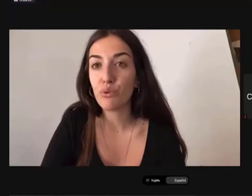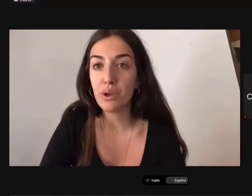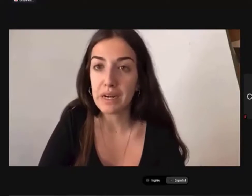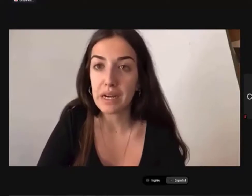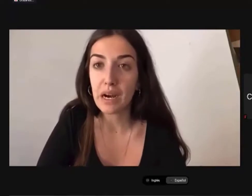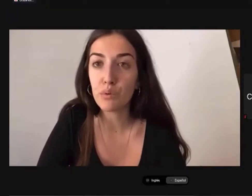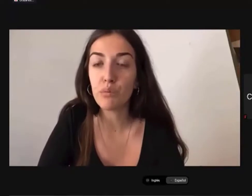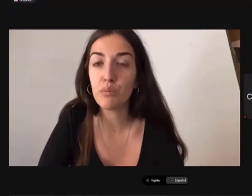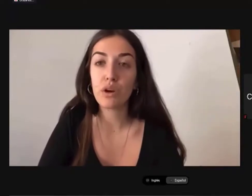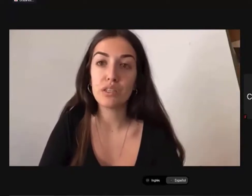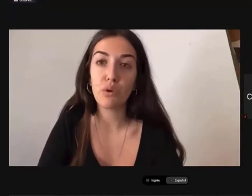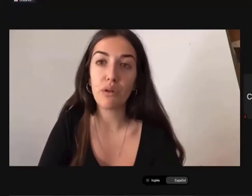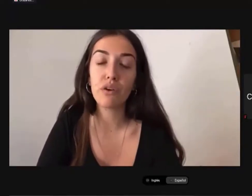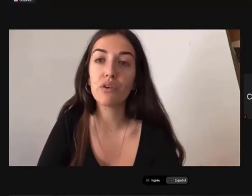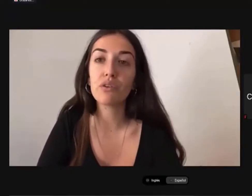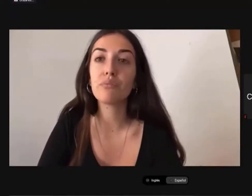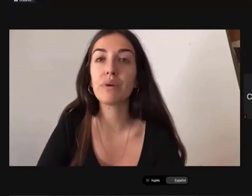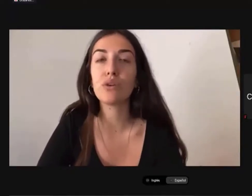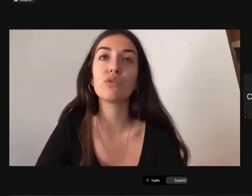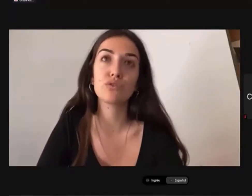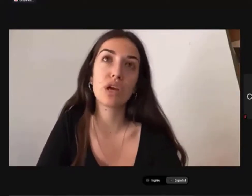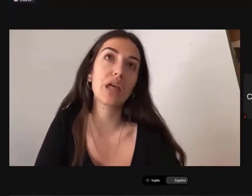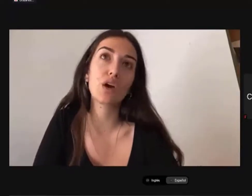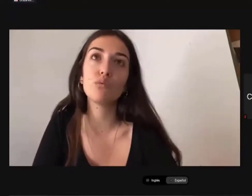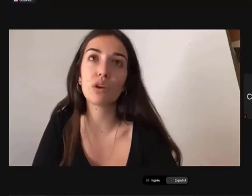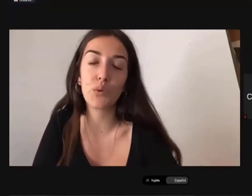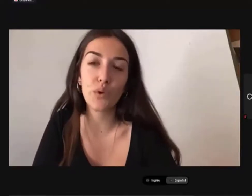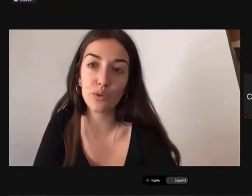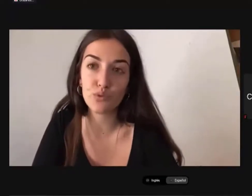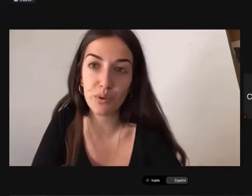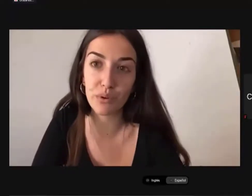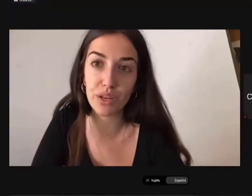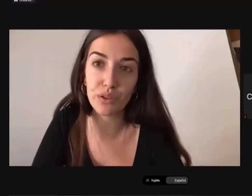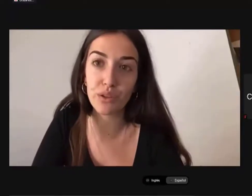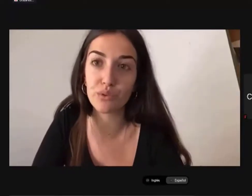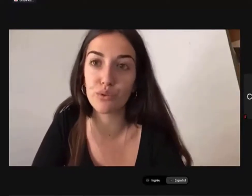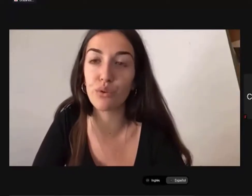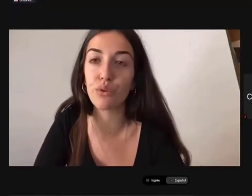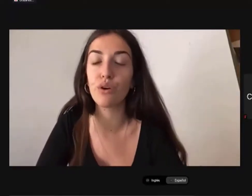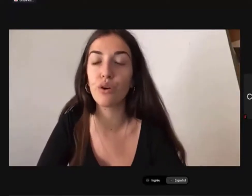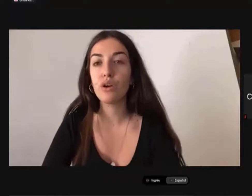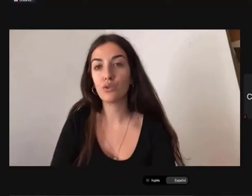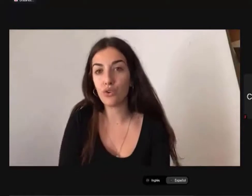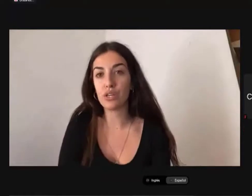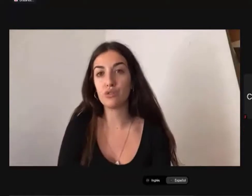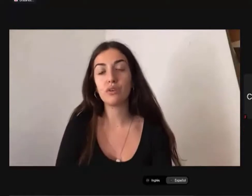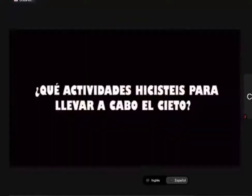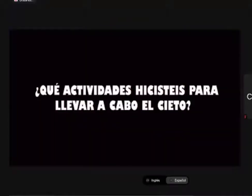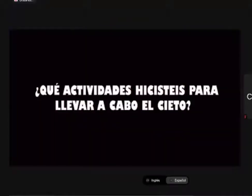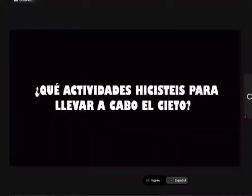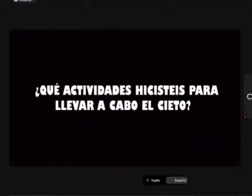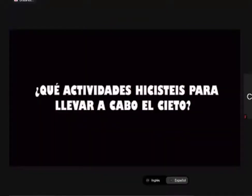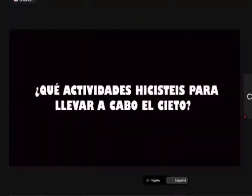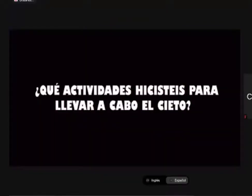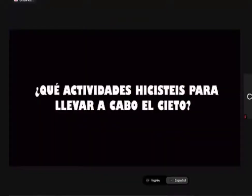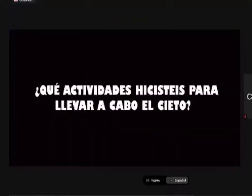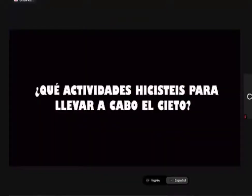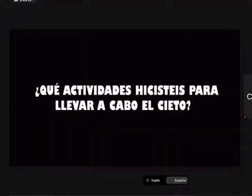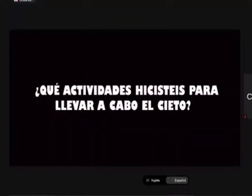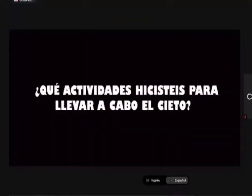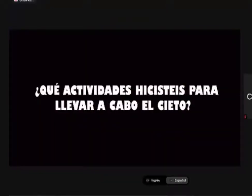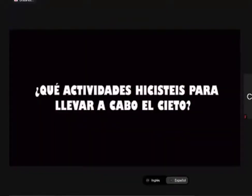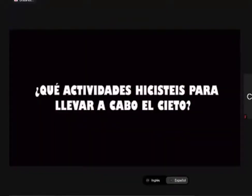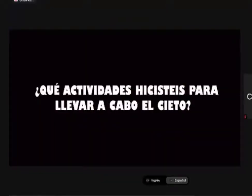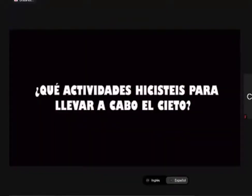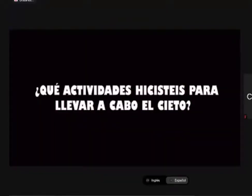final no se pudo llevar a cabo por la situación, pero eso se queda como un recuerdo súper bonito de nuestro congreso.